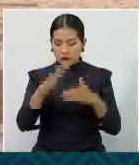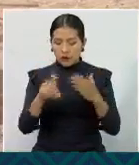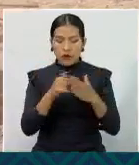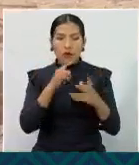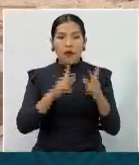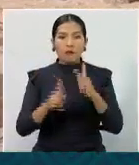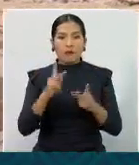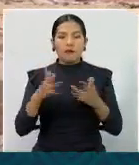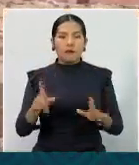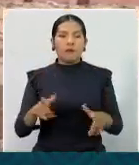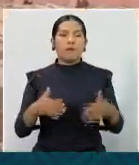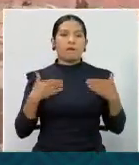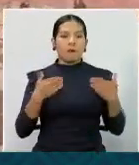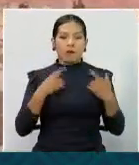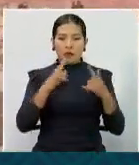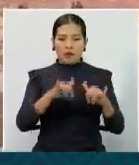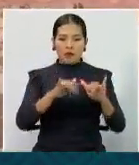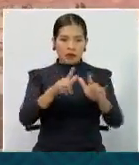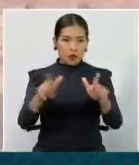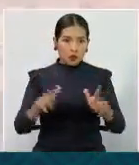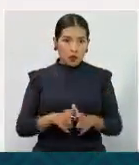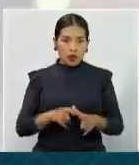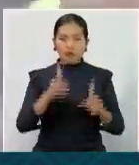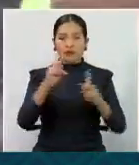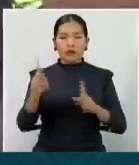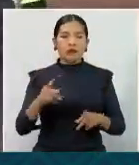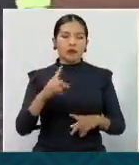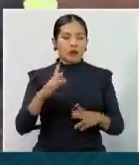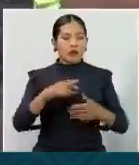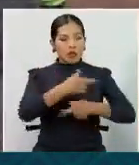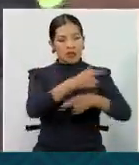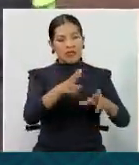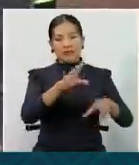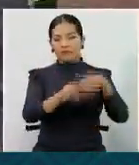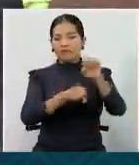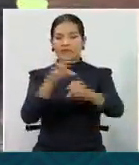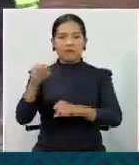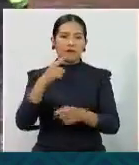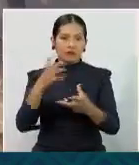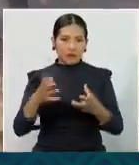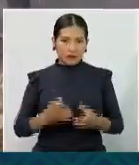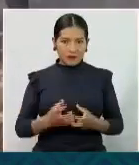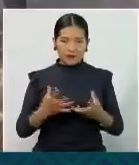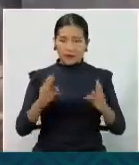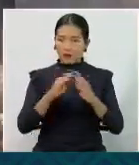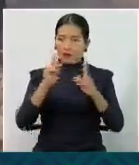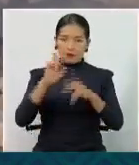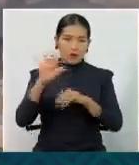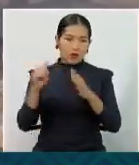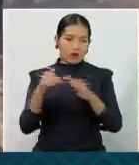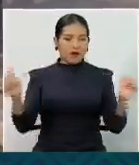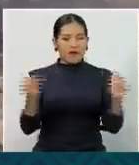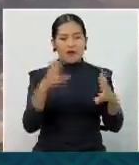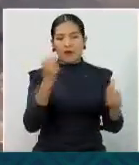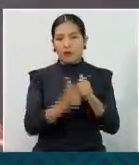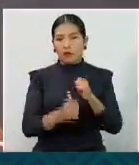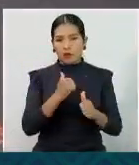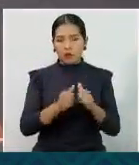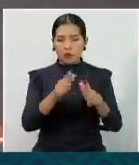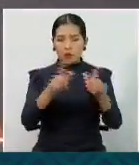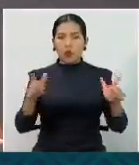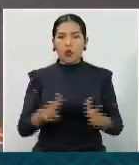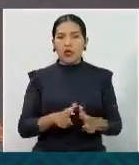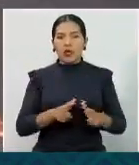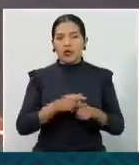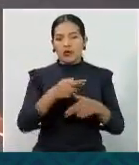habrían estado viviendo en este sector serían loteadores, ¿no? Avasalladores y vecinos se enfrentaron en cercanías del cementerio mercedario del Distrito 4,